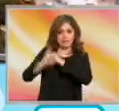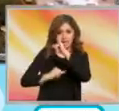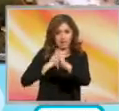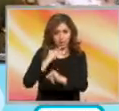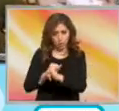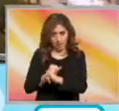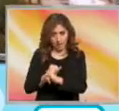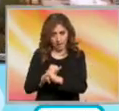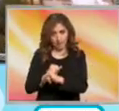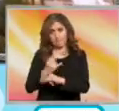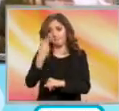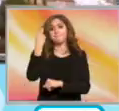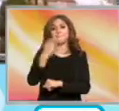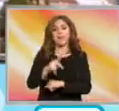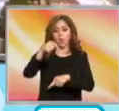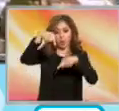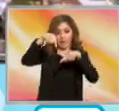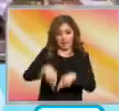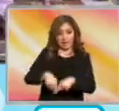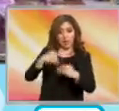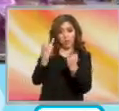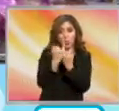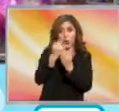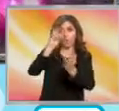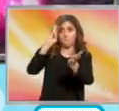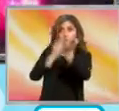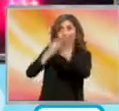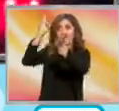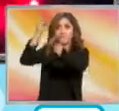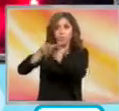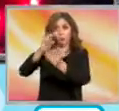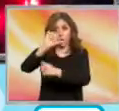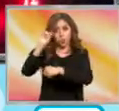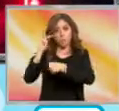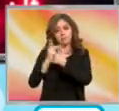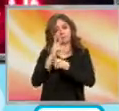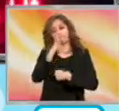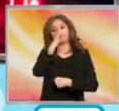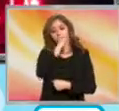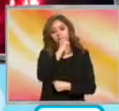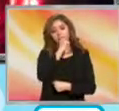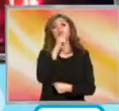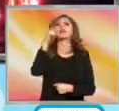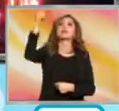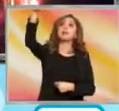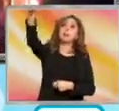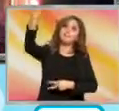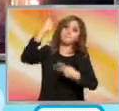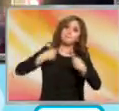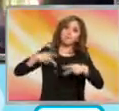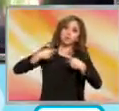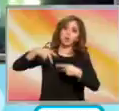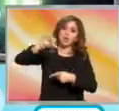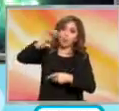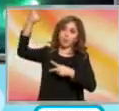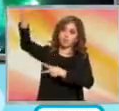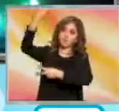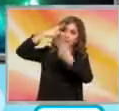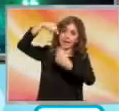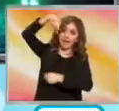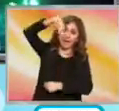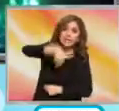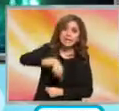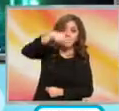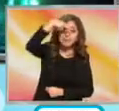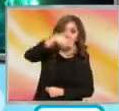aplicarlo fuera de su territorio nacional. Si el extranjero está dentro del territorio nacional, se le puede sancionar con las penas que ya platicamos